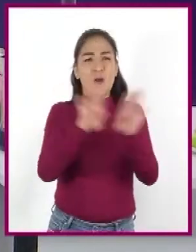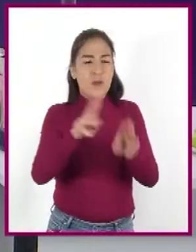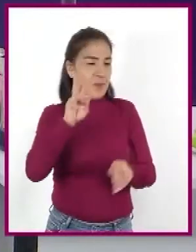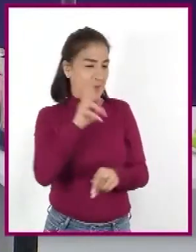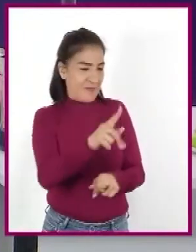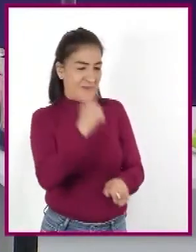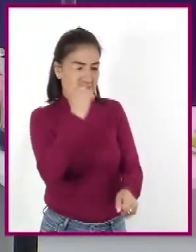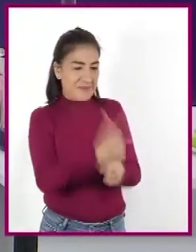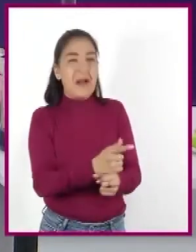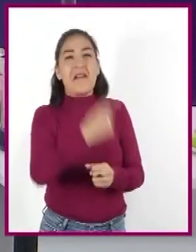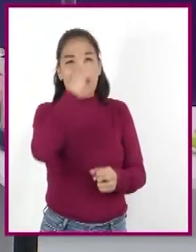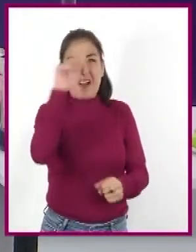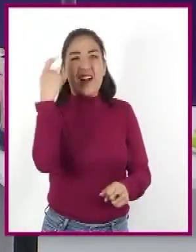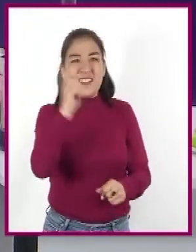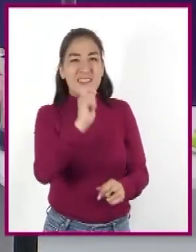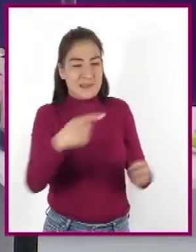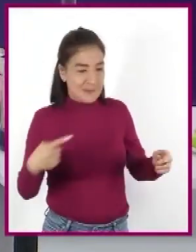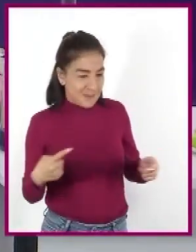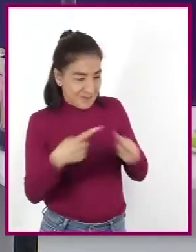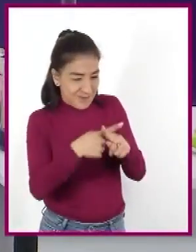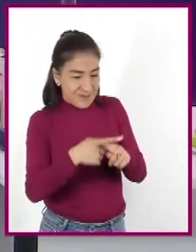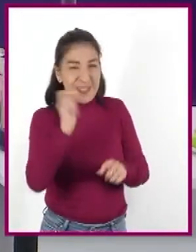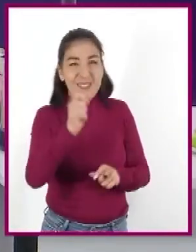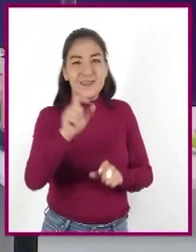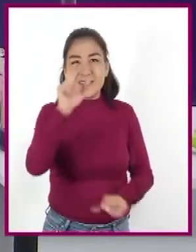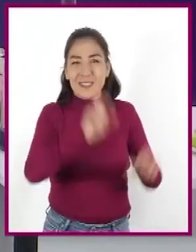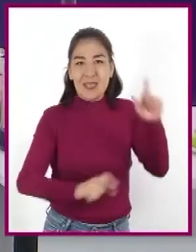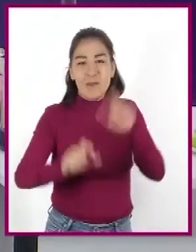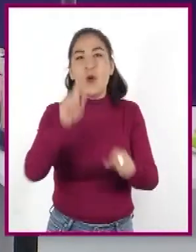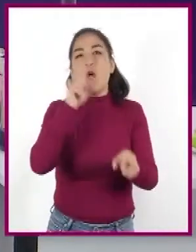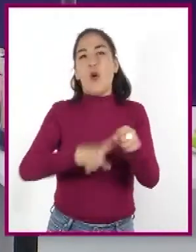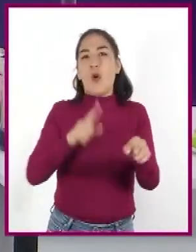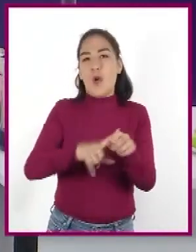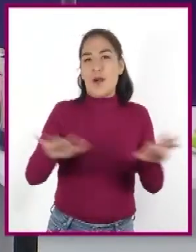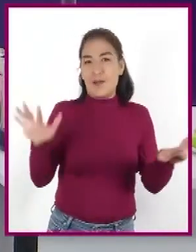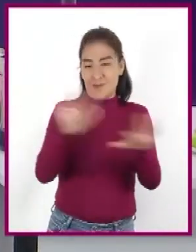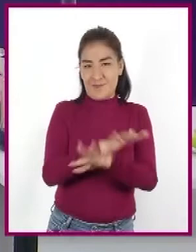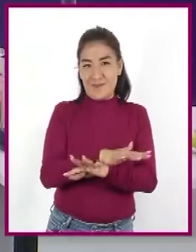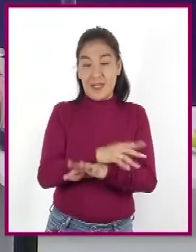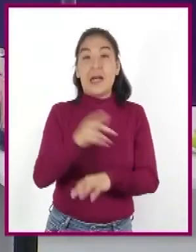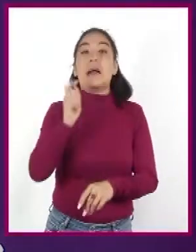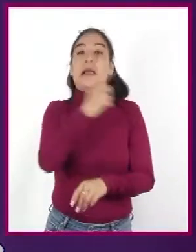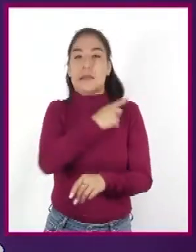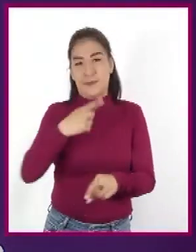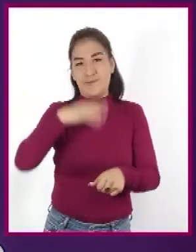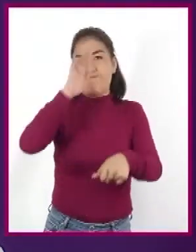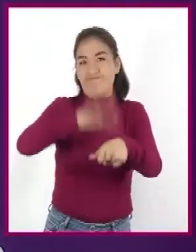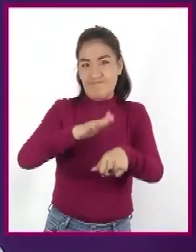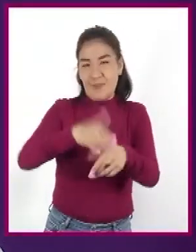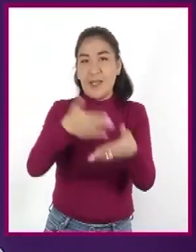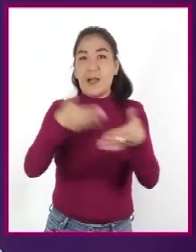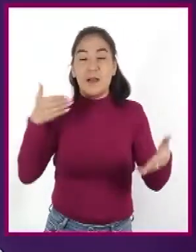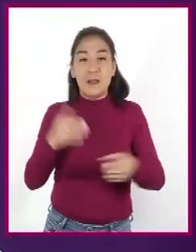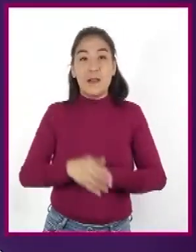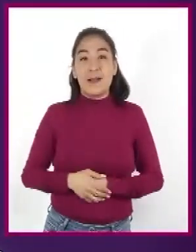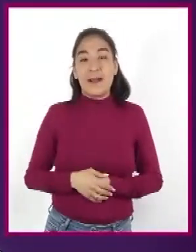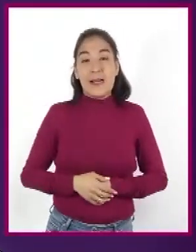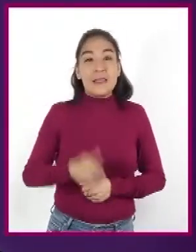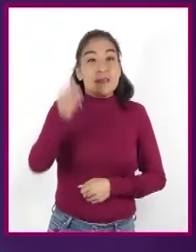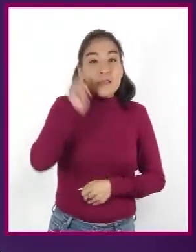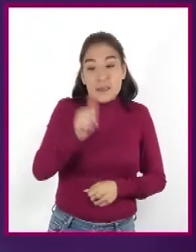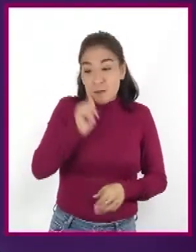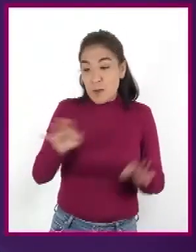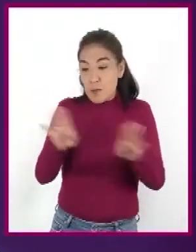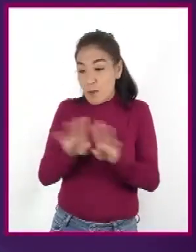una reacción química cuando se produce un cambio de color. Vale la pena aclarar que no siempre ocurre en las